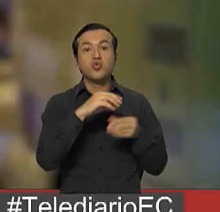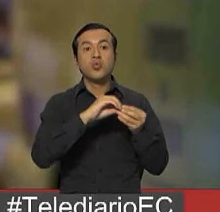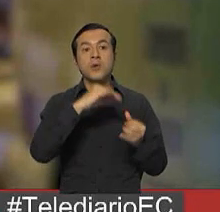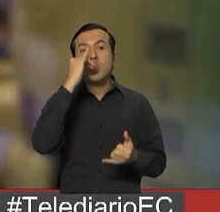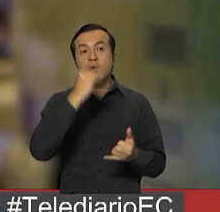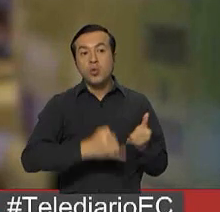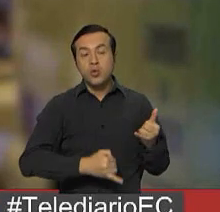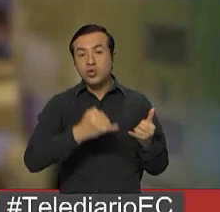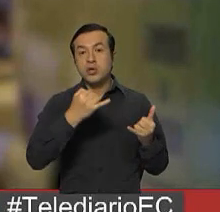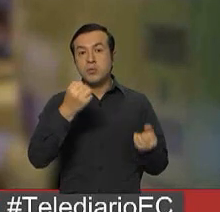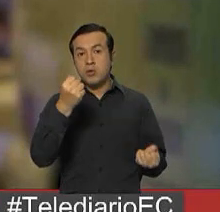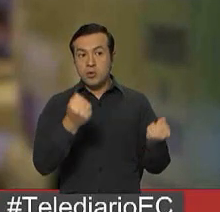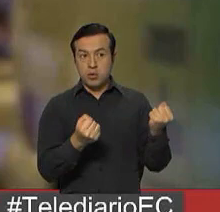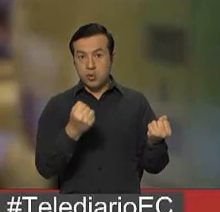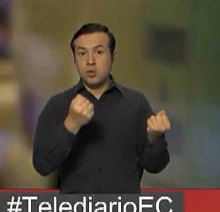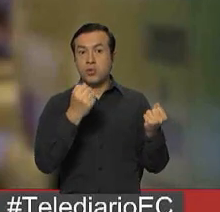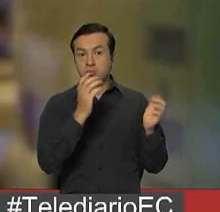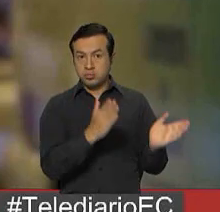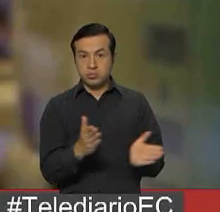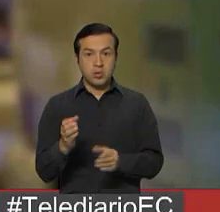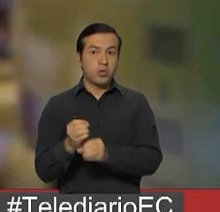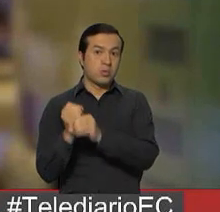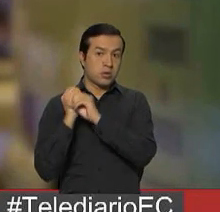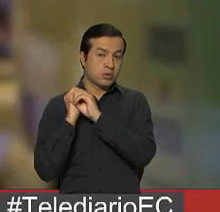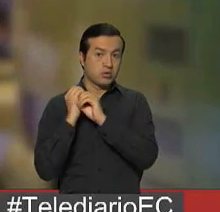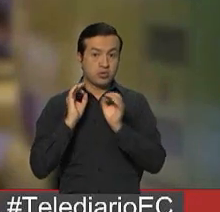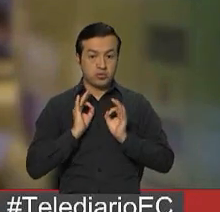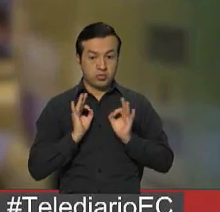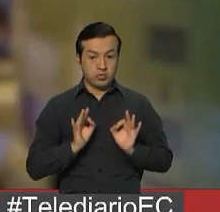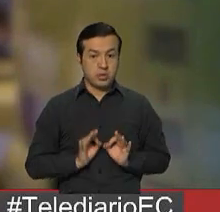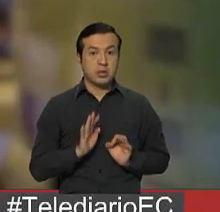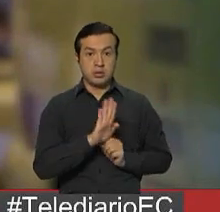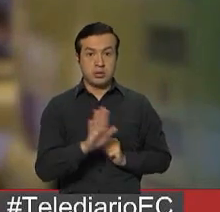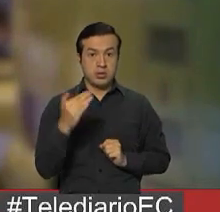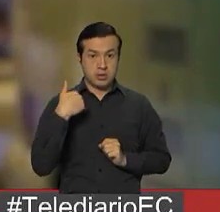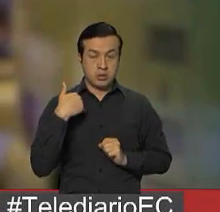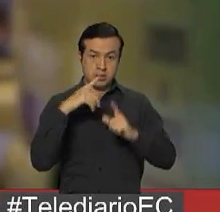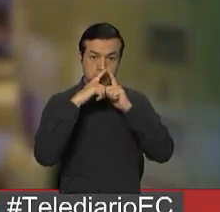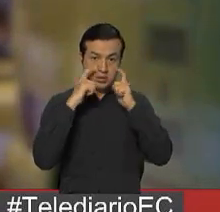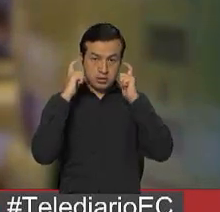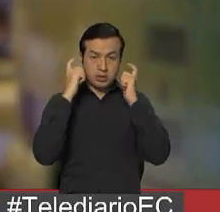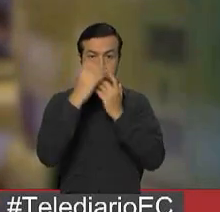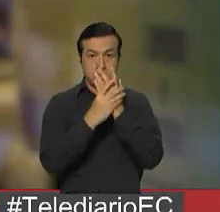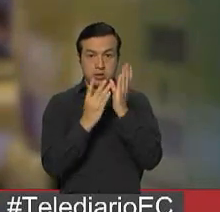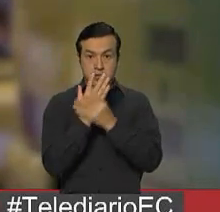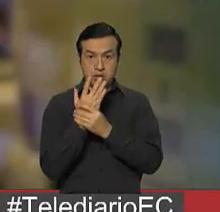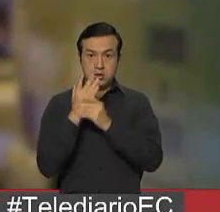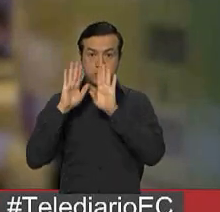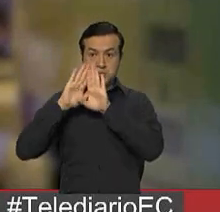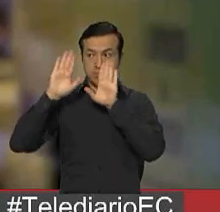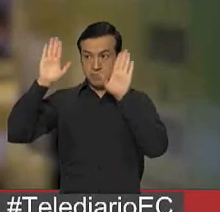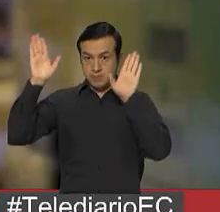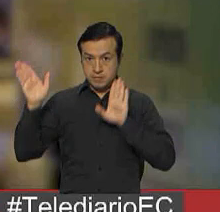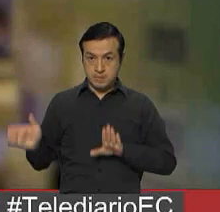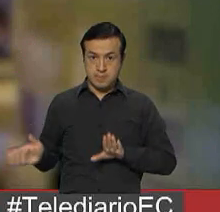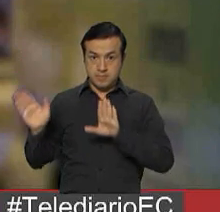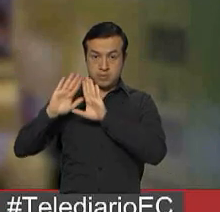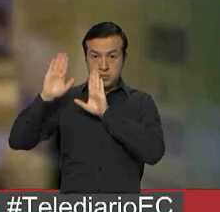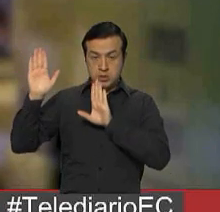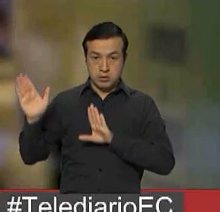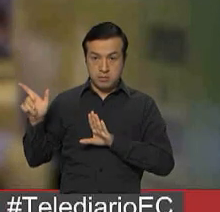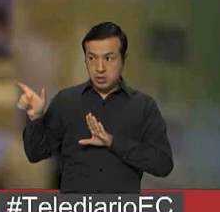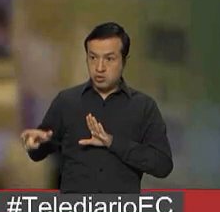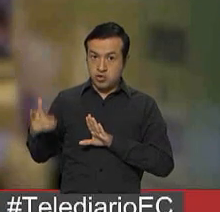el último número de placas de forma obligatoria los conductores deberán portar mascarilla y guantes una lámina que separe al conductor del